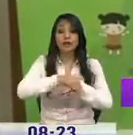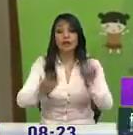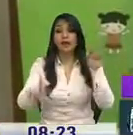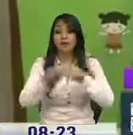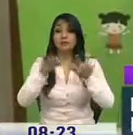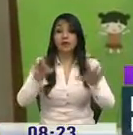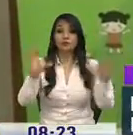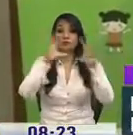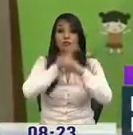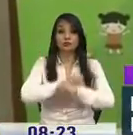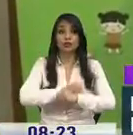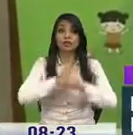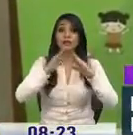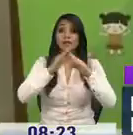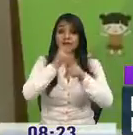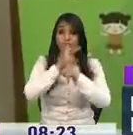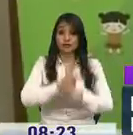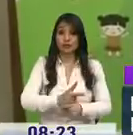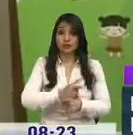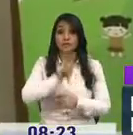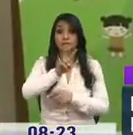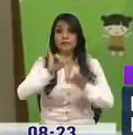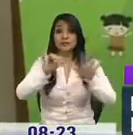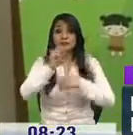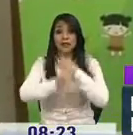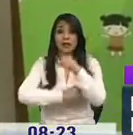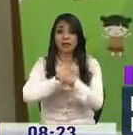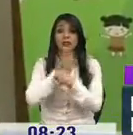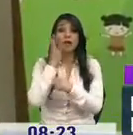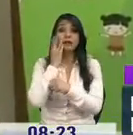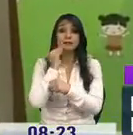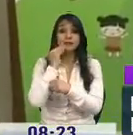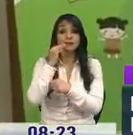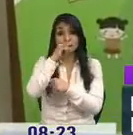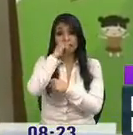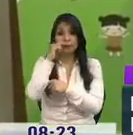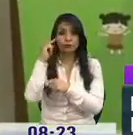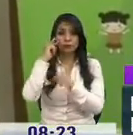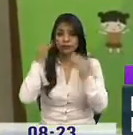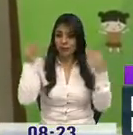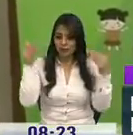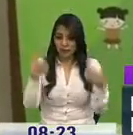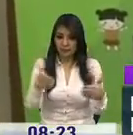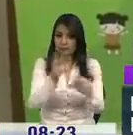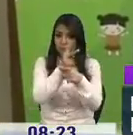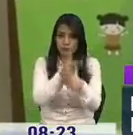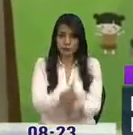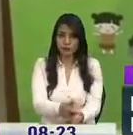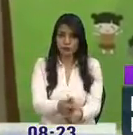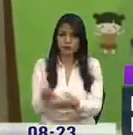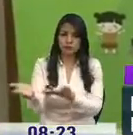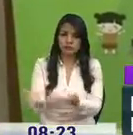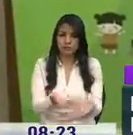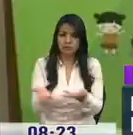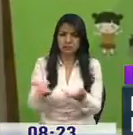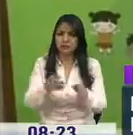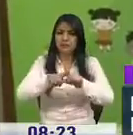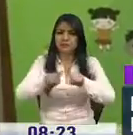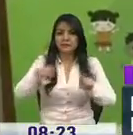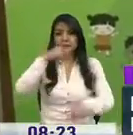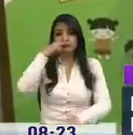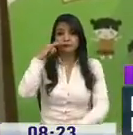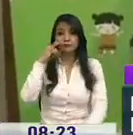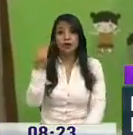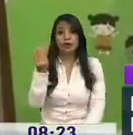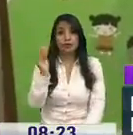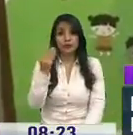Fundación Hogar para sus Niños, con 26 años de experiencia, es una organización sin fines de lucro que acoge a cientos de niños y jóvenes,